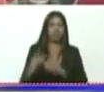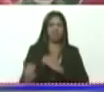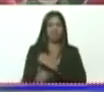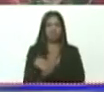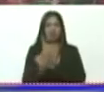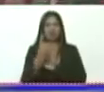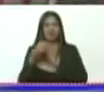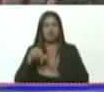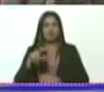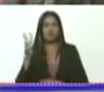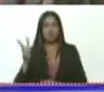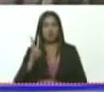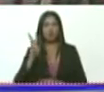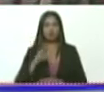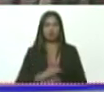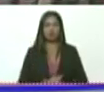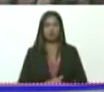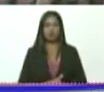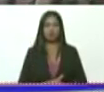traidores.